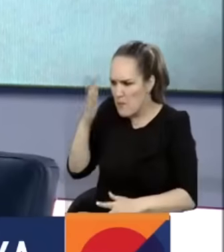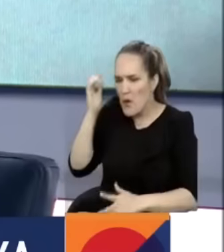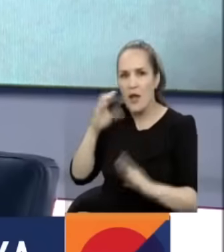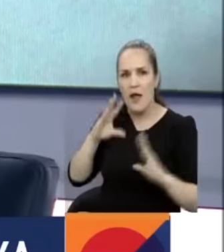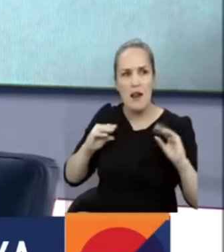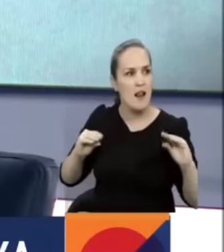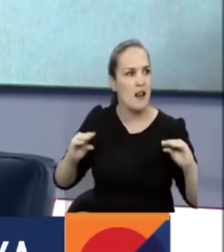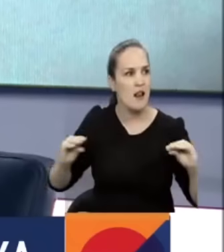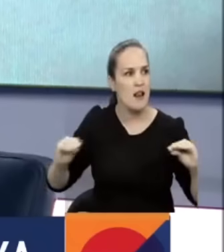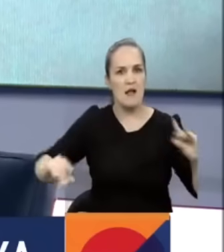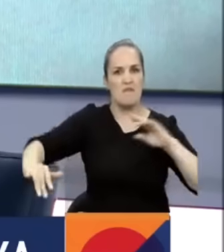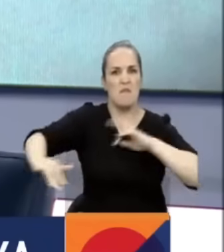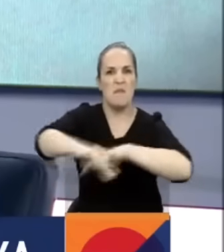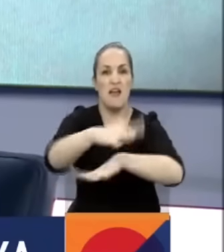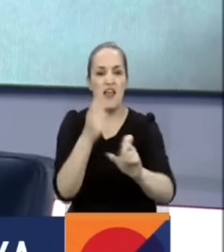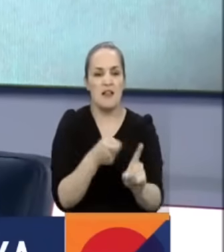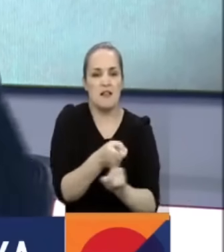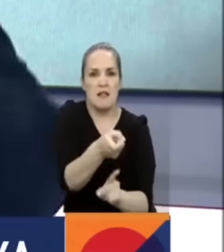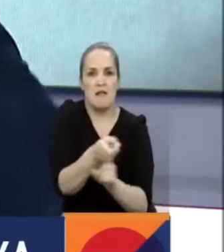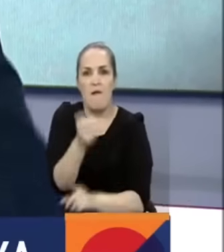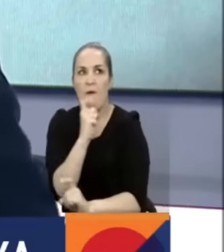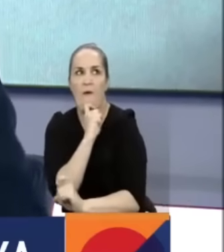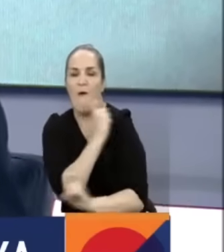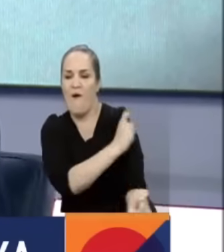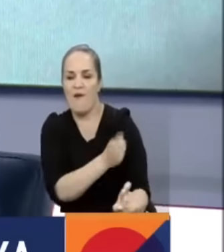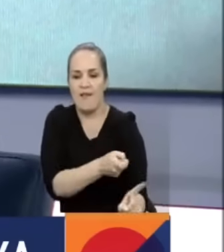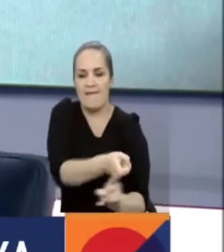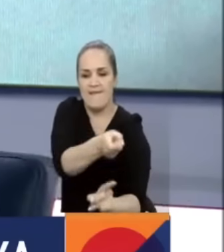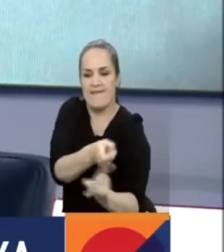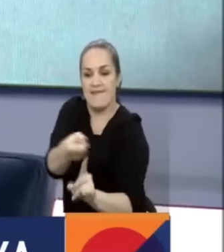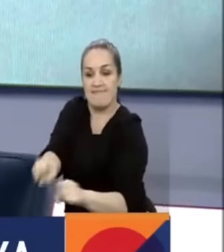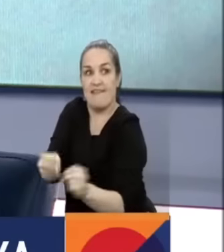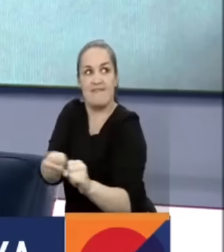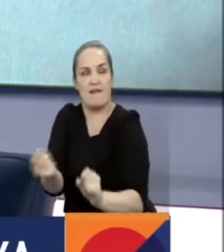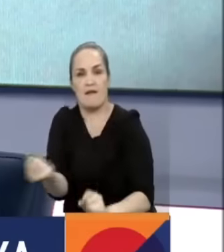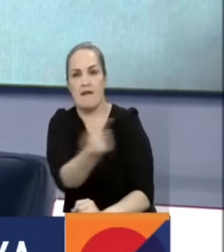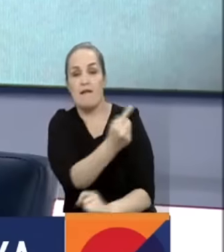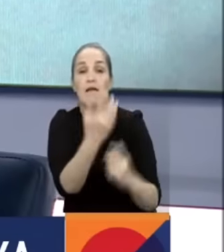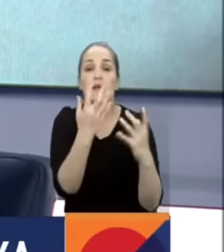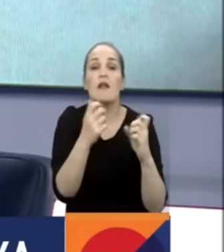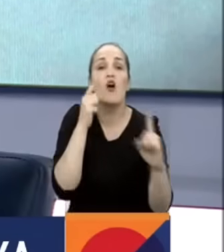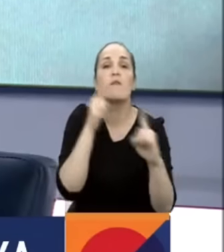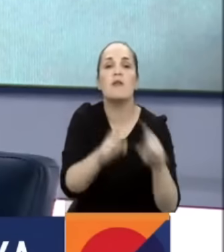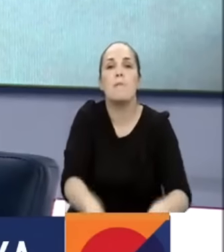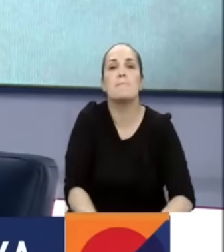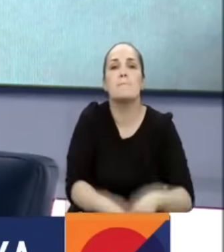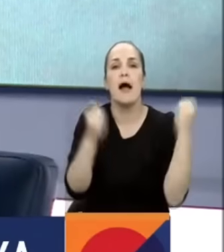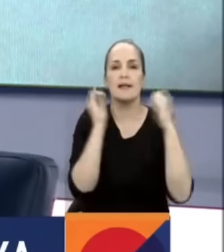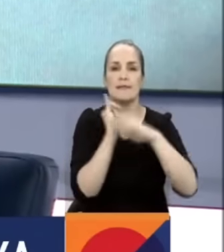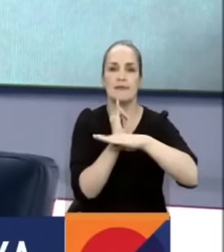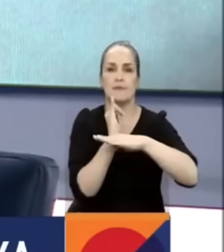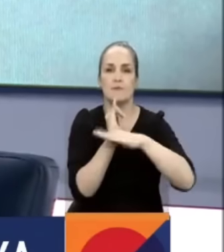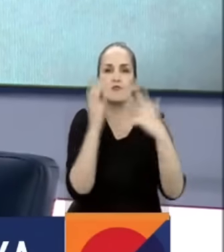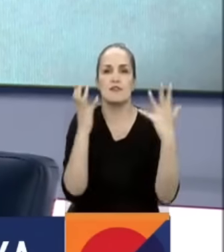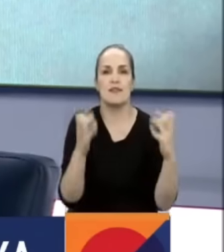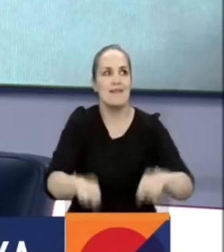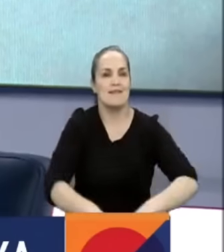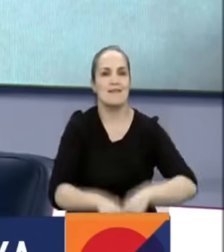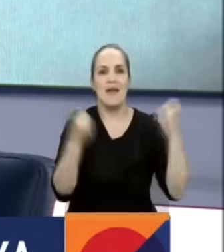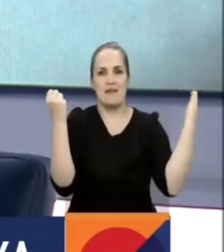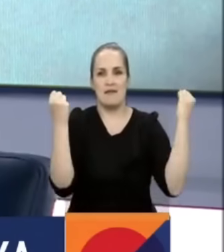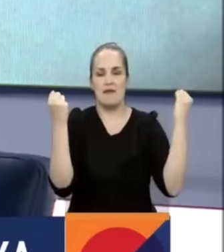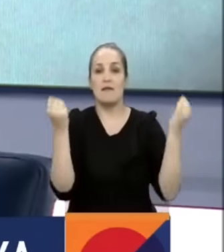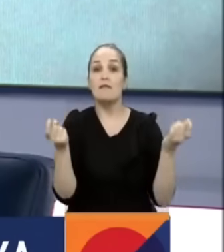creando ese ambiente de polarización, de odio, justamente para propiciar un fenómeno de ruptura institucional. Y luego lo que hemos dicho en el